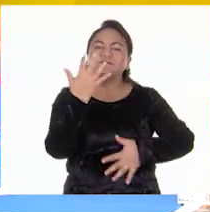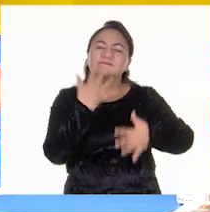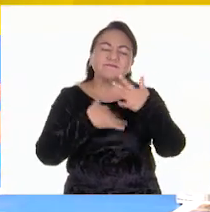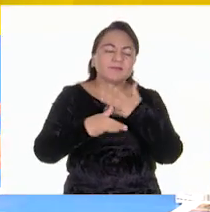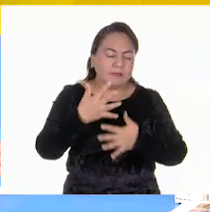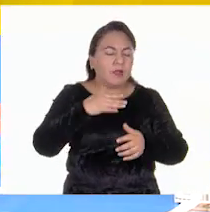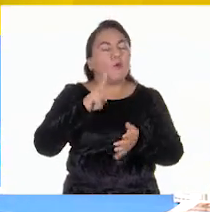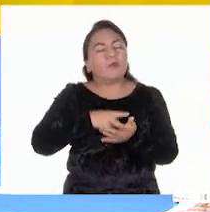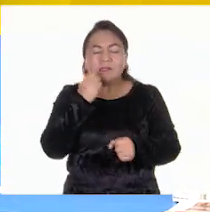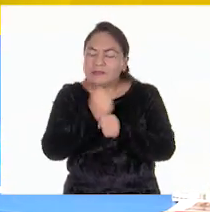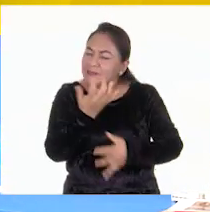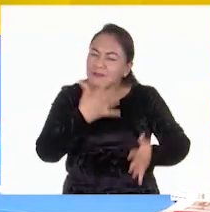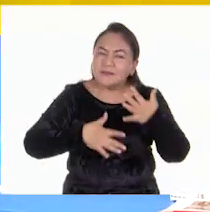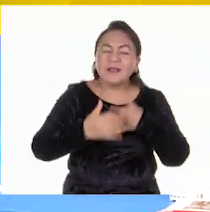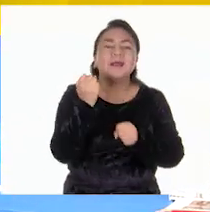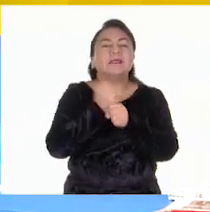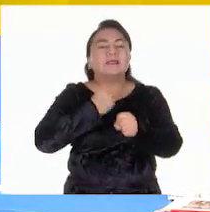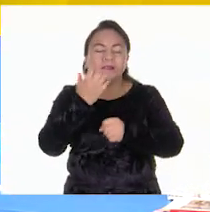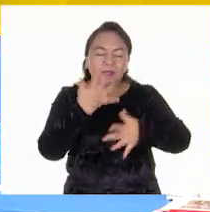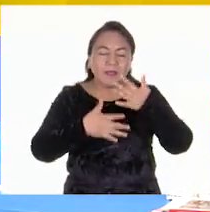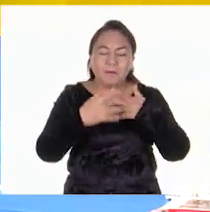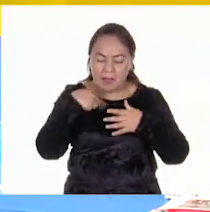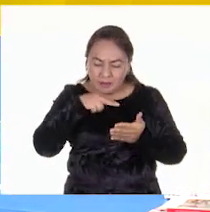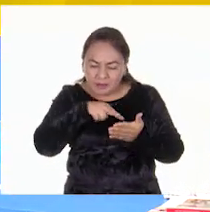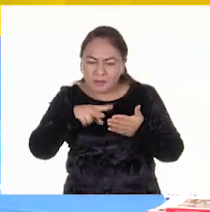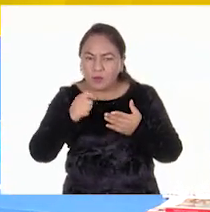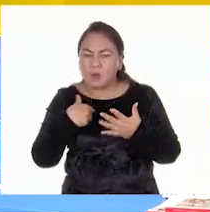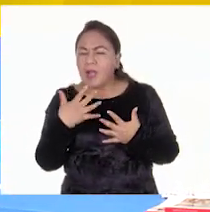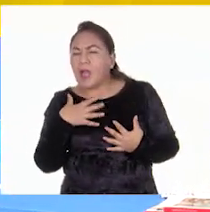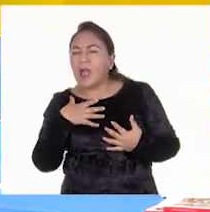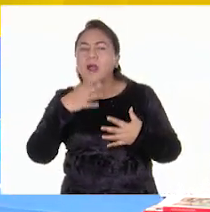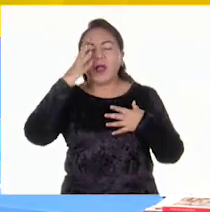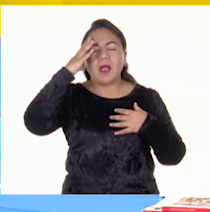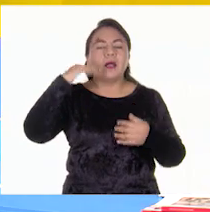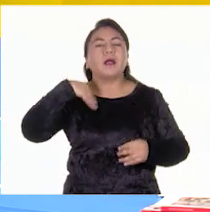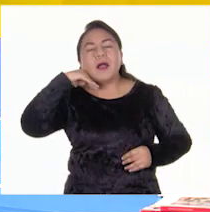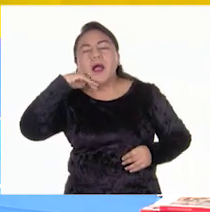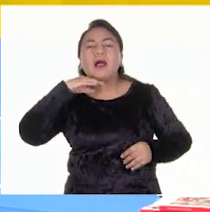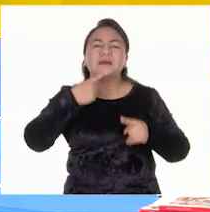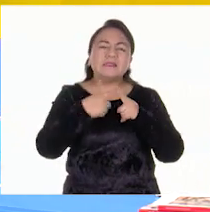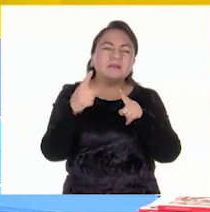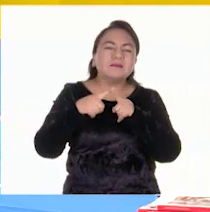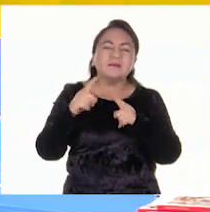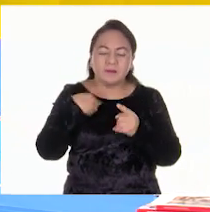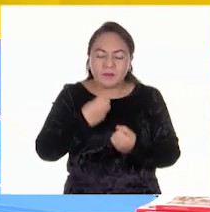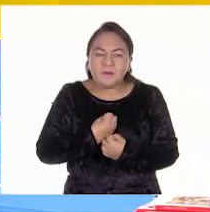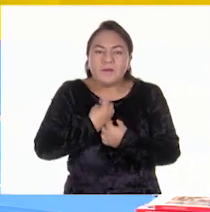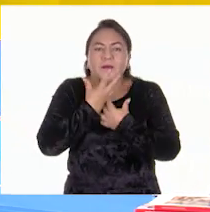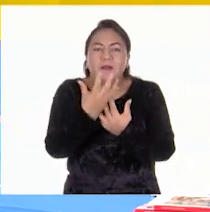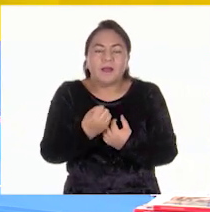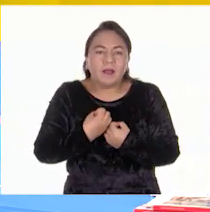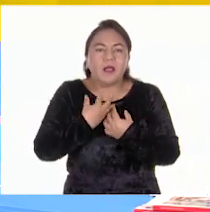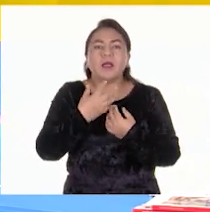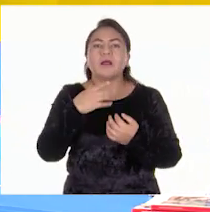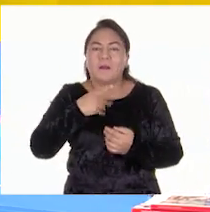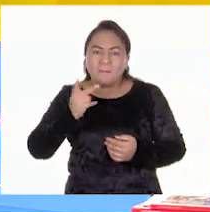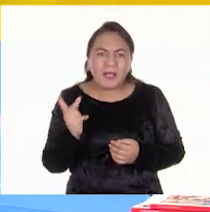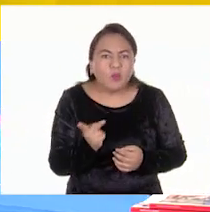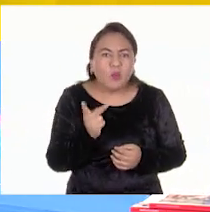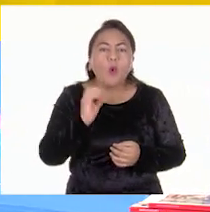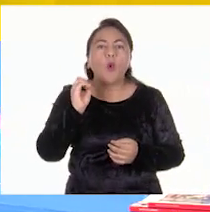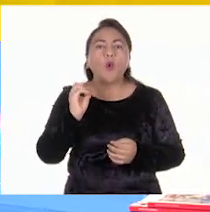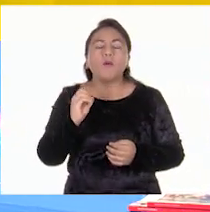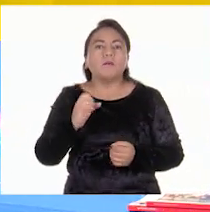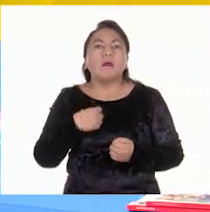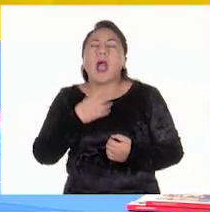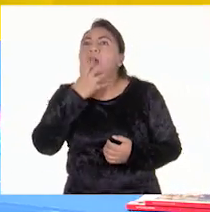la claridad de diálogos y acotaciones considerando el uso de signos de interrogación y exclamación para enfatizar la entonación.